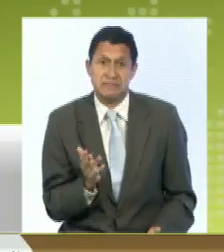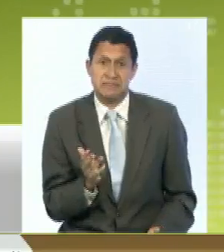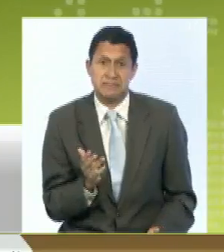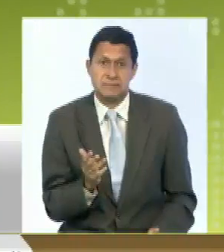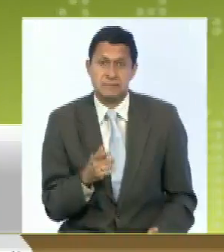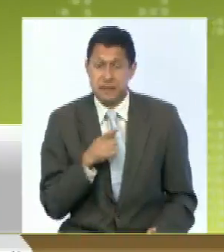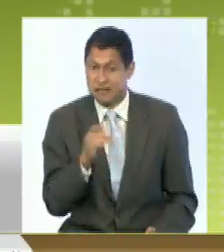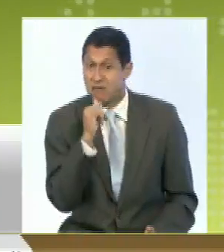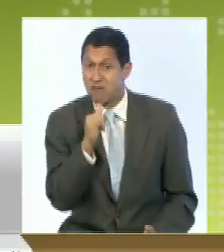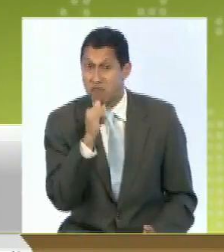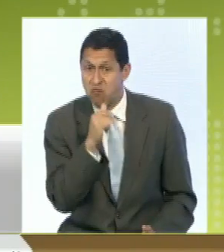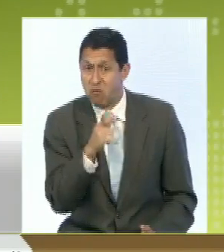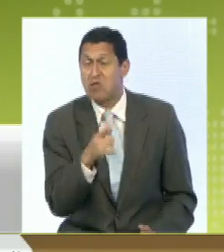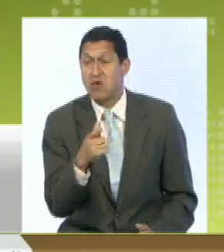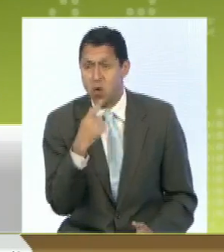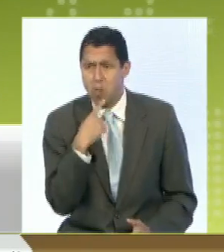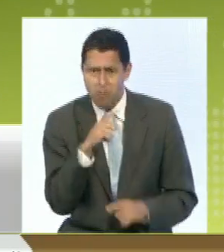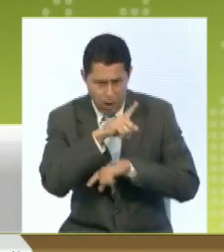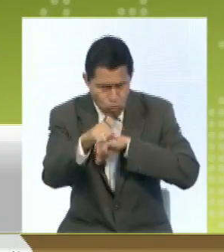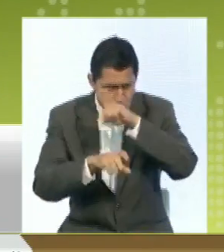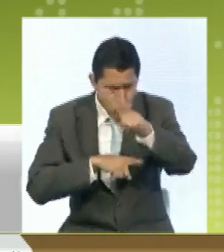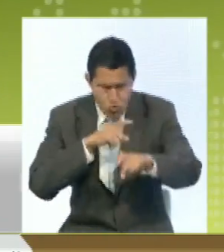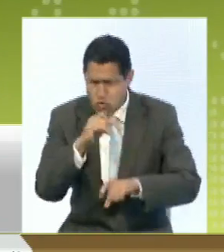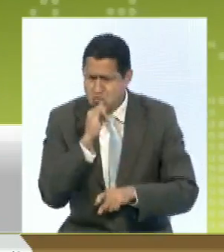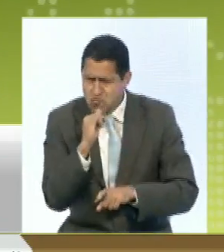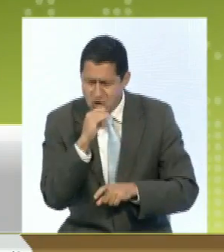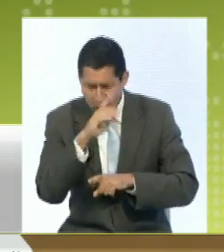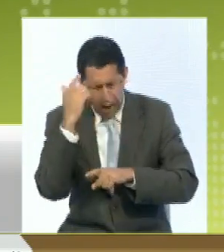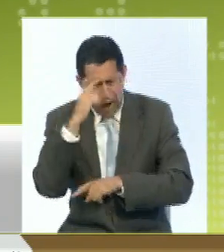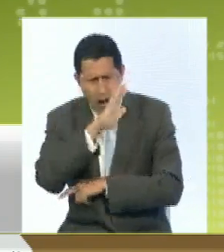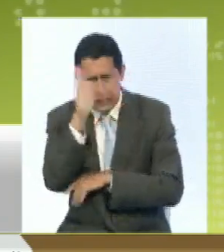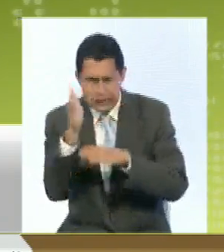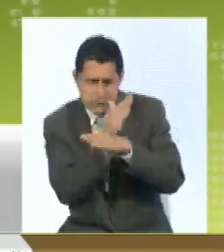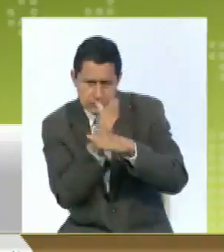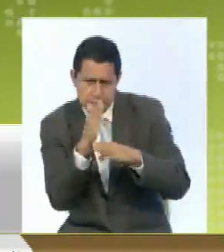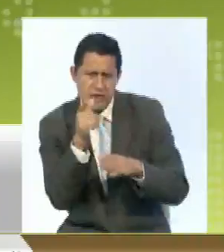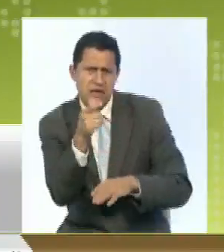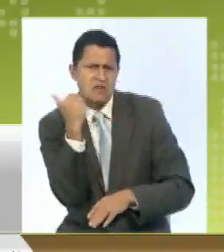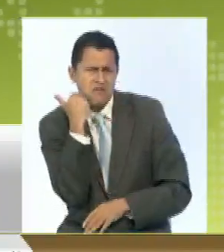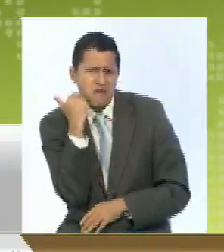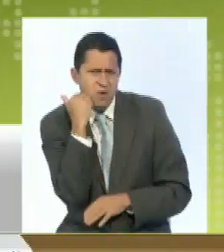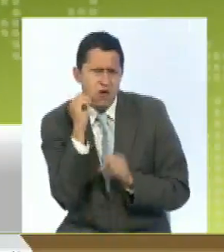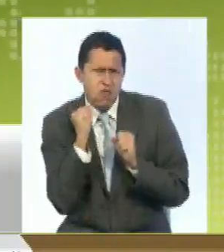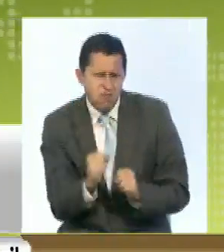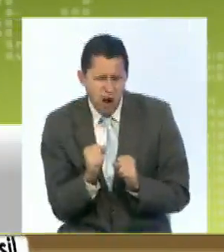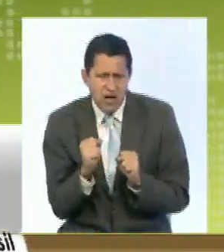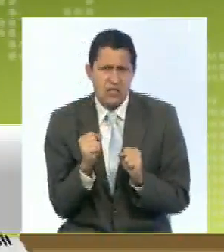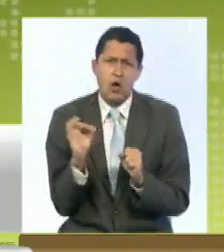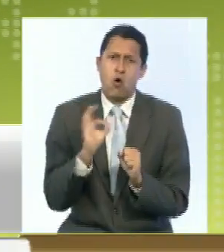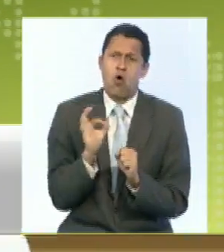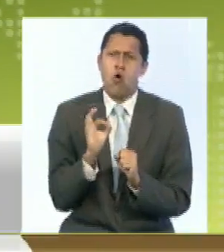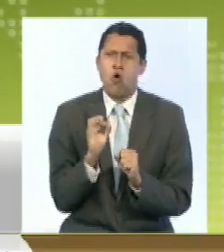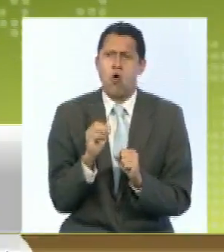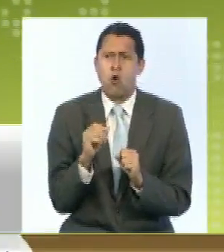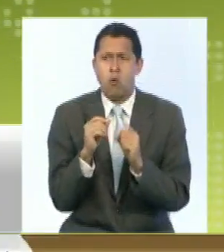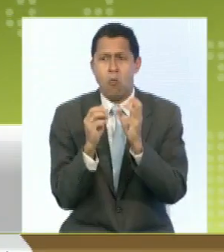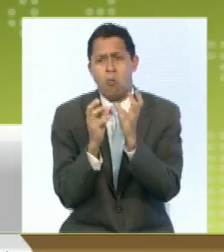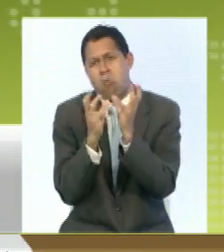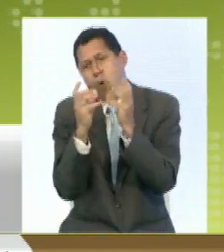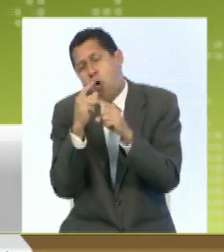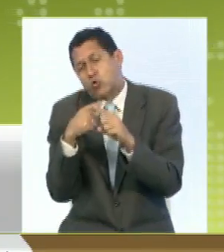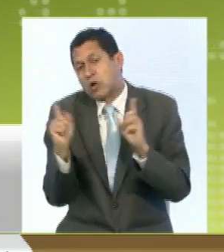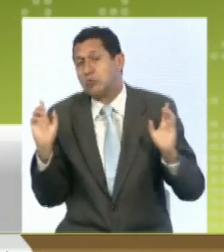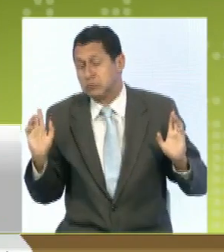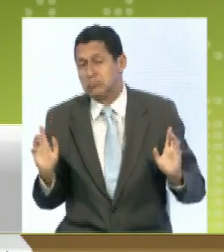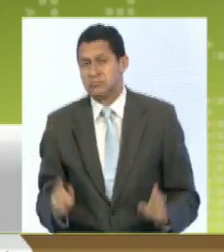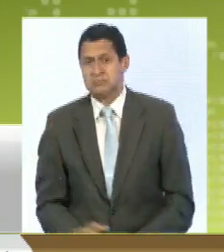información que no sabe el paciente para poder diferenciar entonces si una patología aguda según a si es el varicocele o es otra cosa